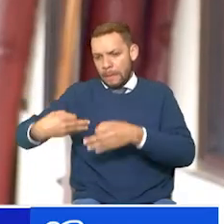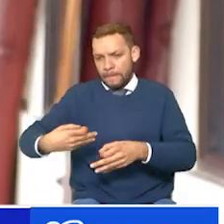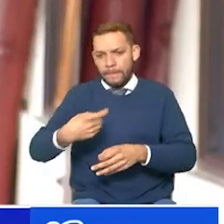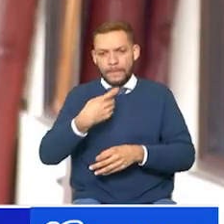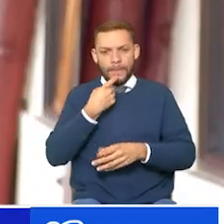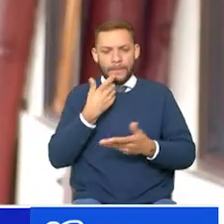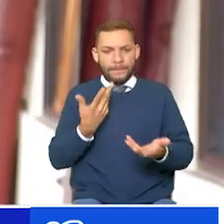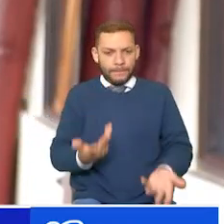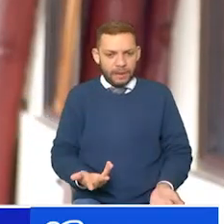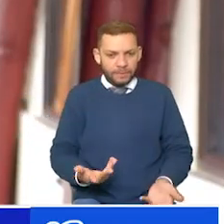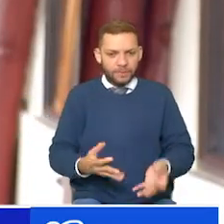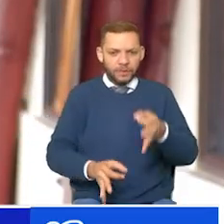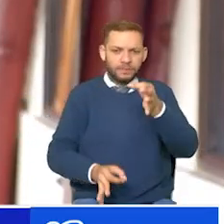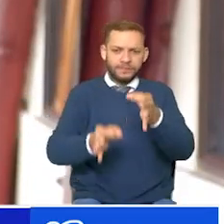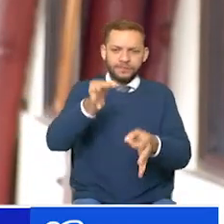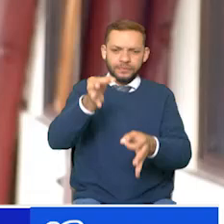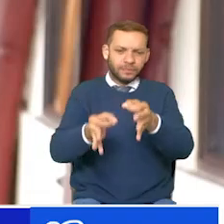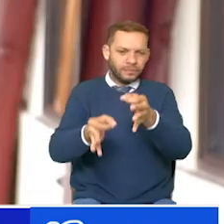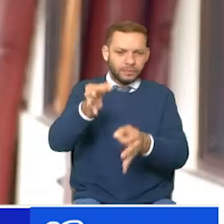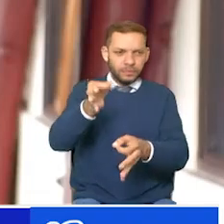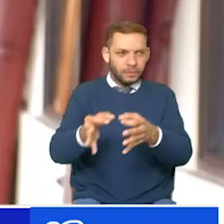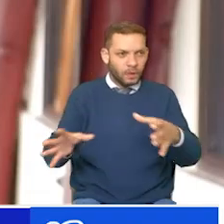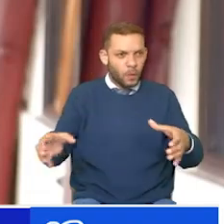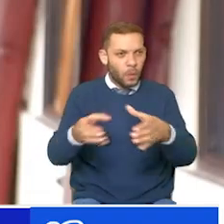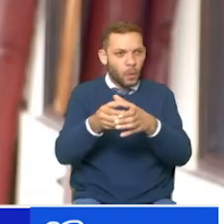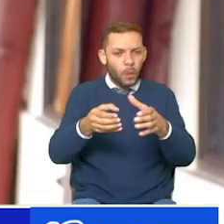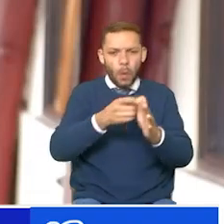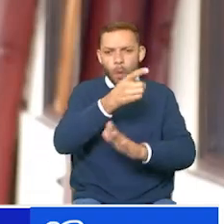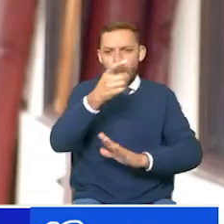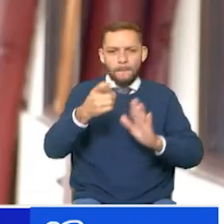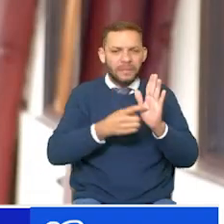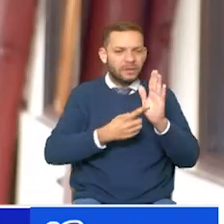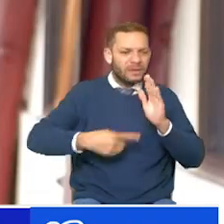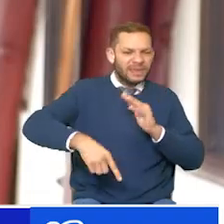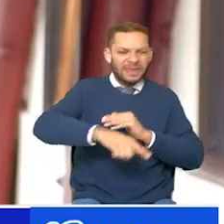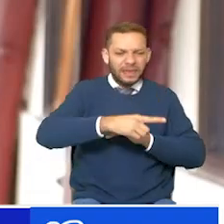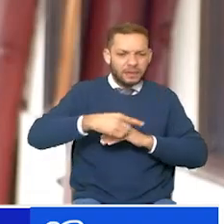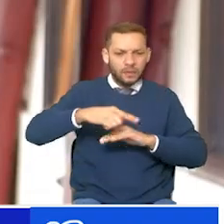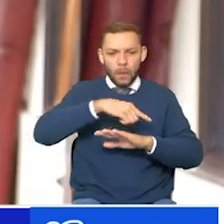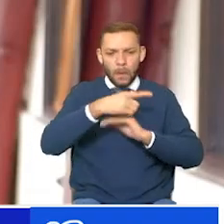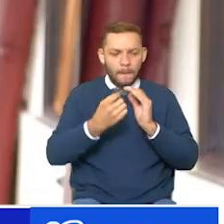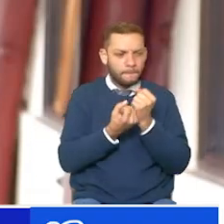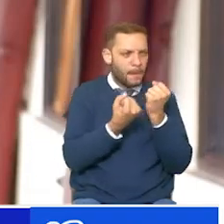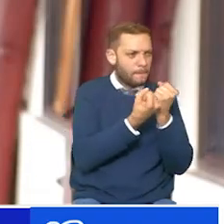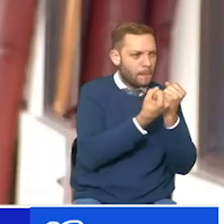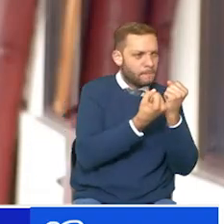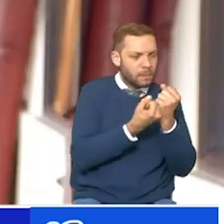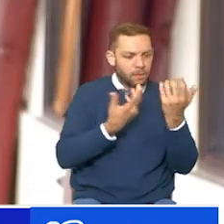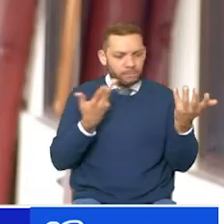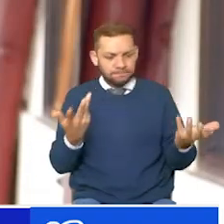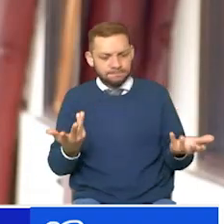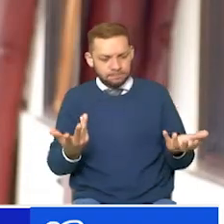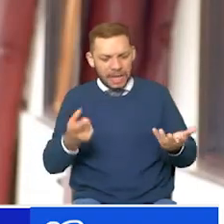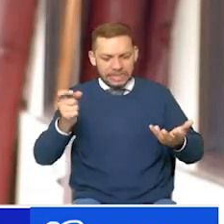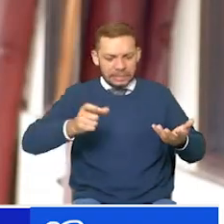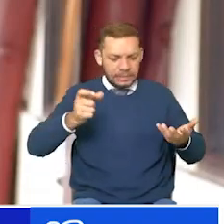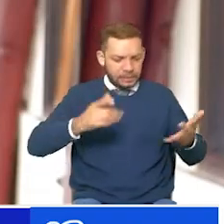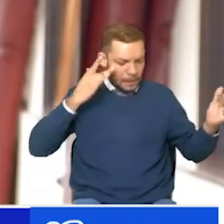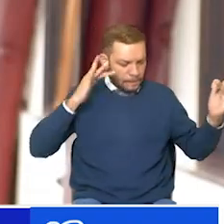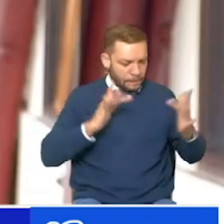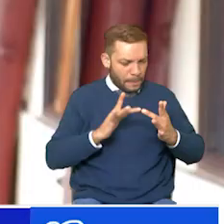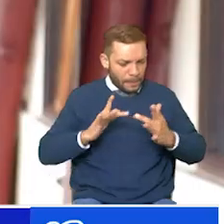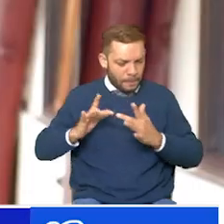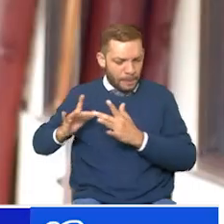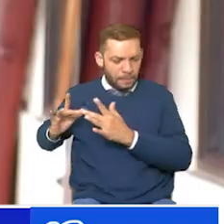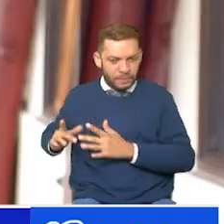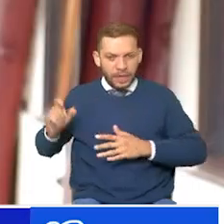el sistema penal acusatorio está completamente eh congestionado y vemos que se necesita que se